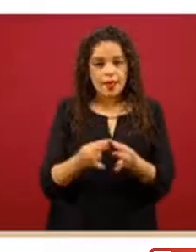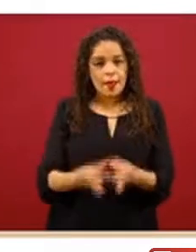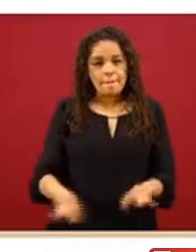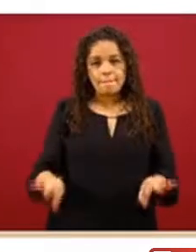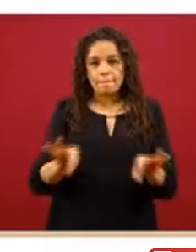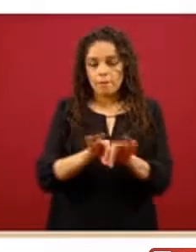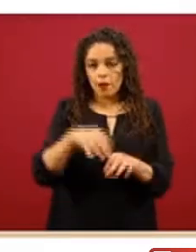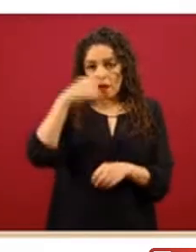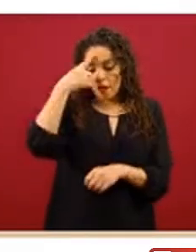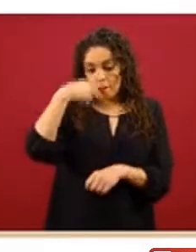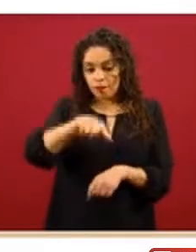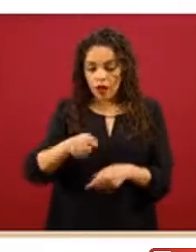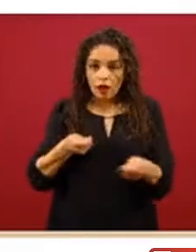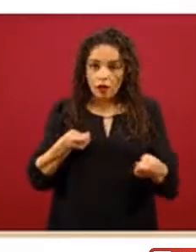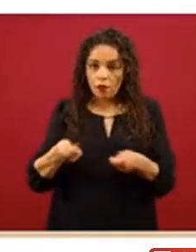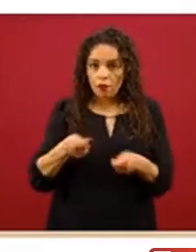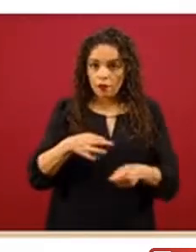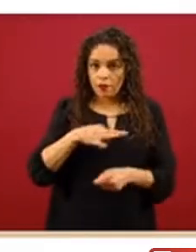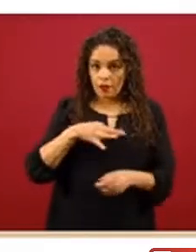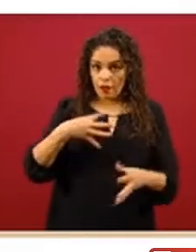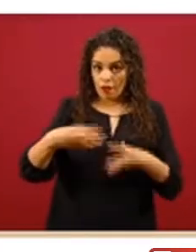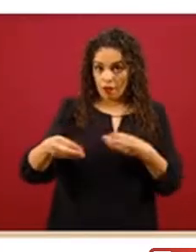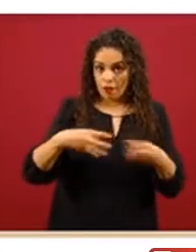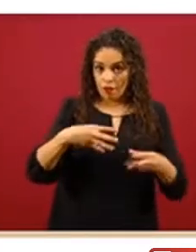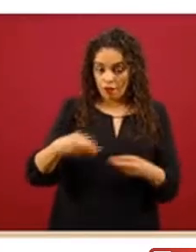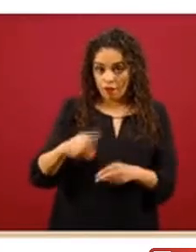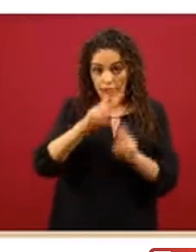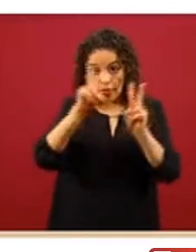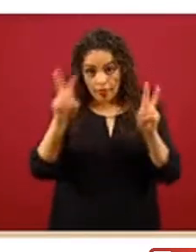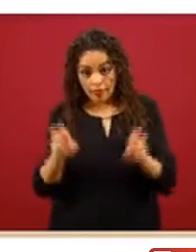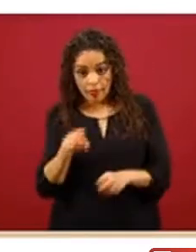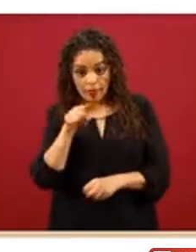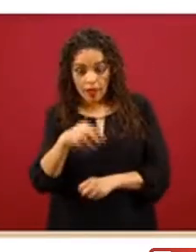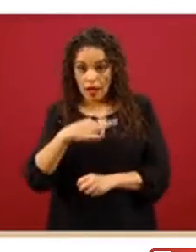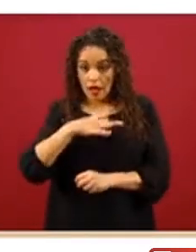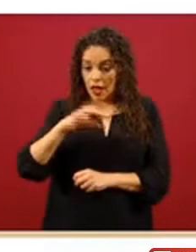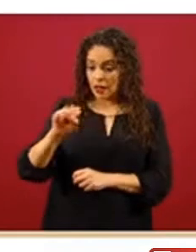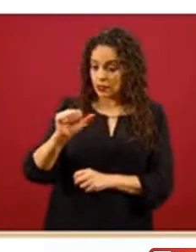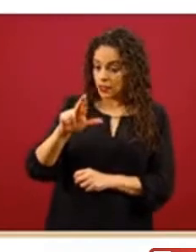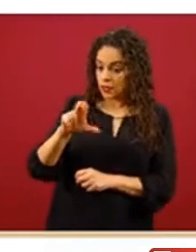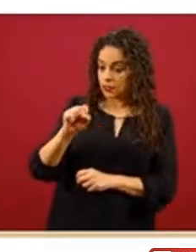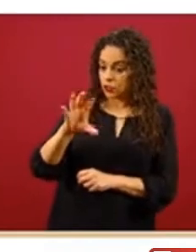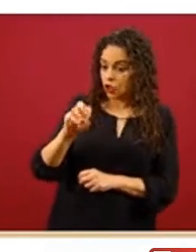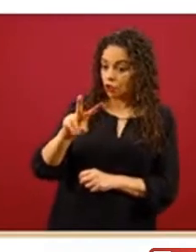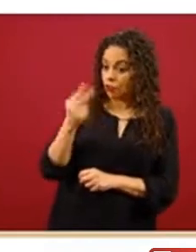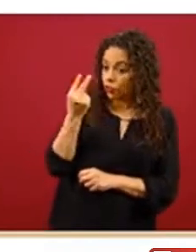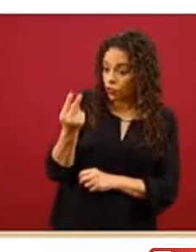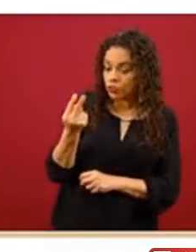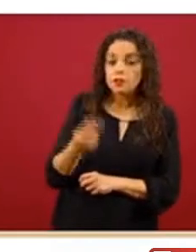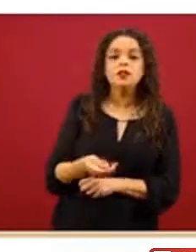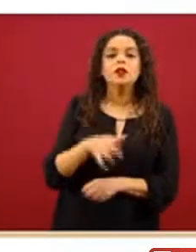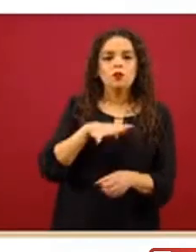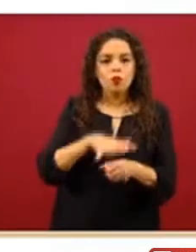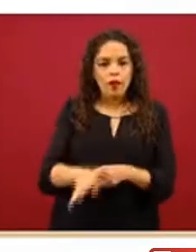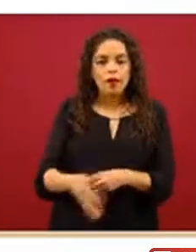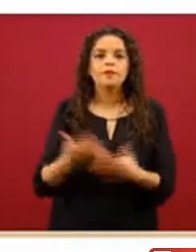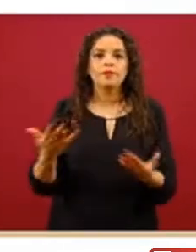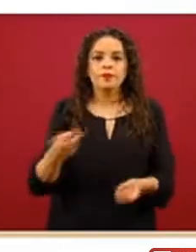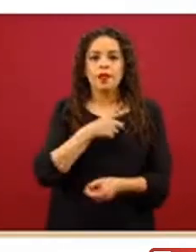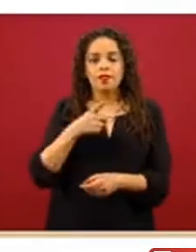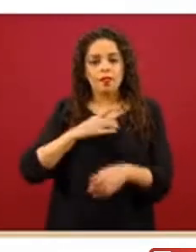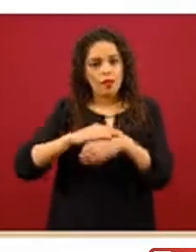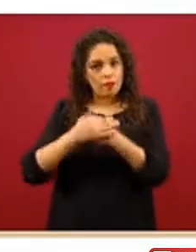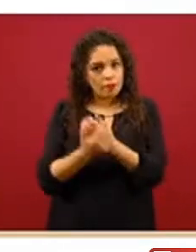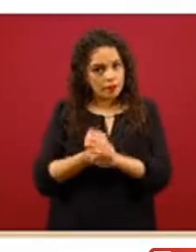infección para SARS-CoV-2, que es higiene de manos, Nuevamente, recordemos contacto, la forma